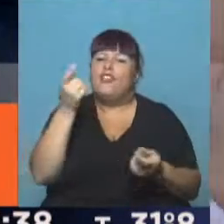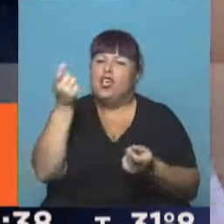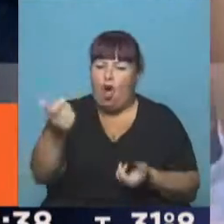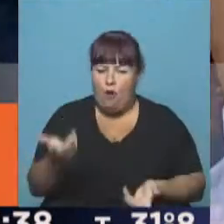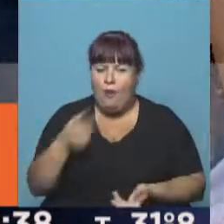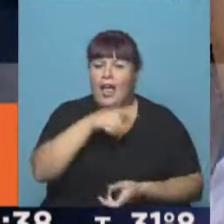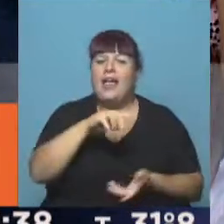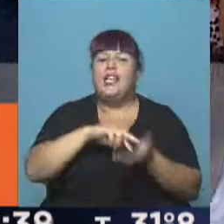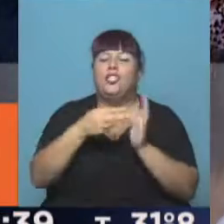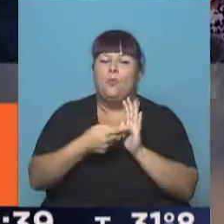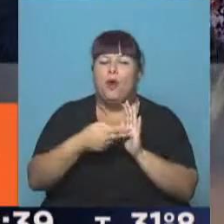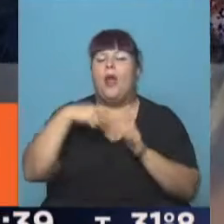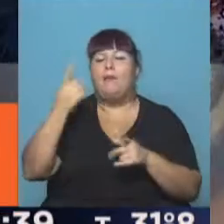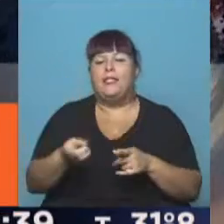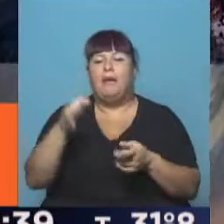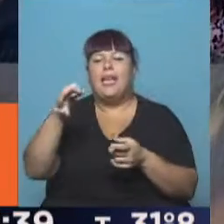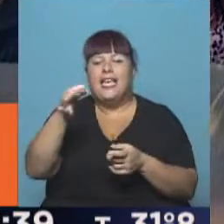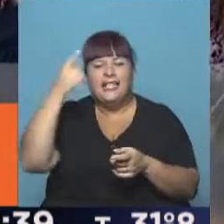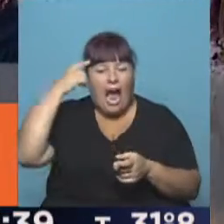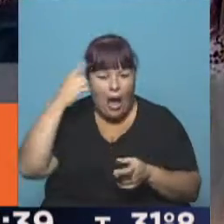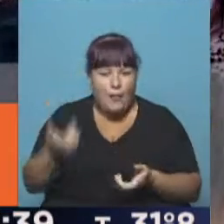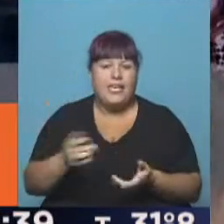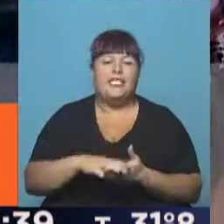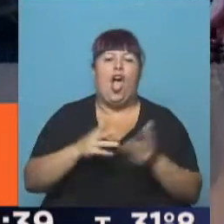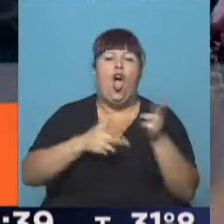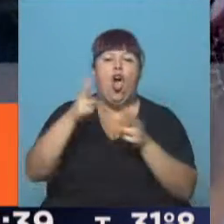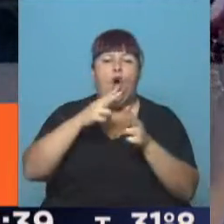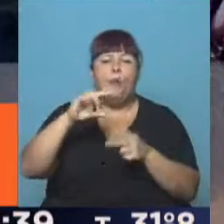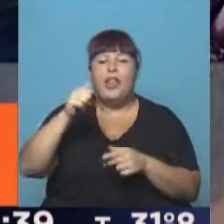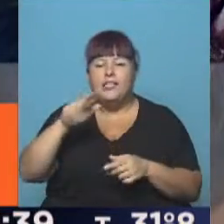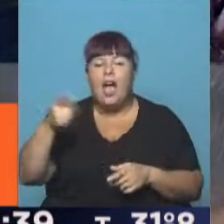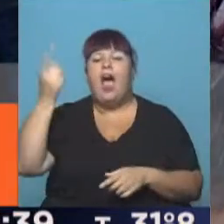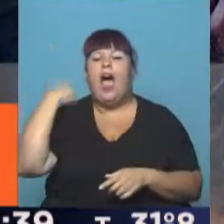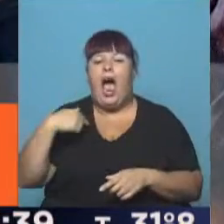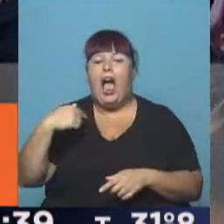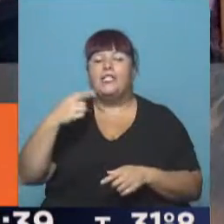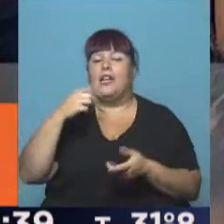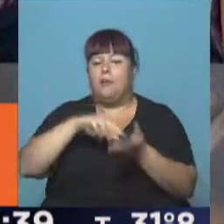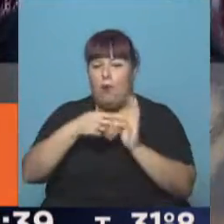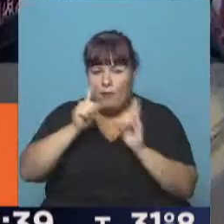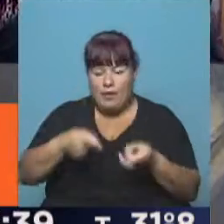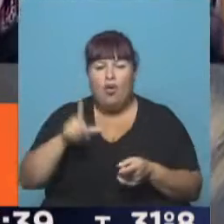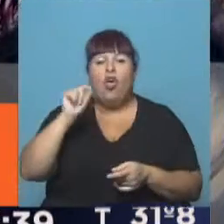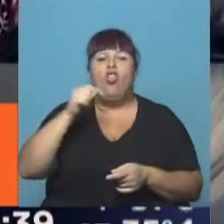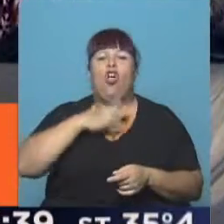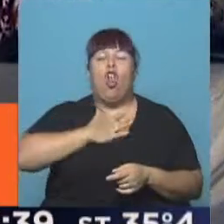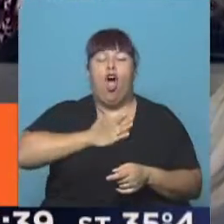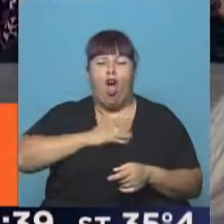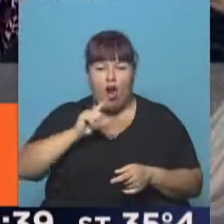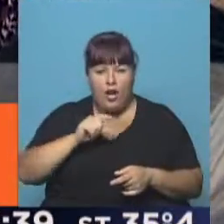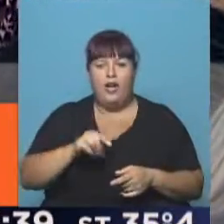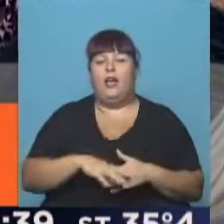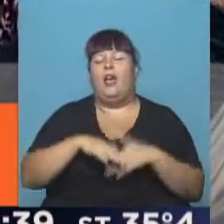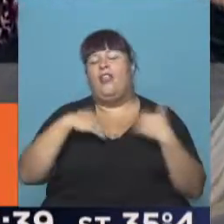Y él sufre de vaso vagal, también tiene quiste en la cabeza, está operado el Chiari y anoche le agarró un vaso vagal. Es un dolor en el pecho que